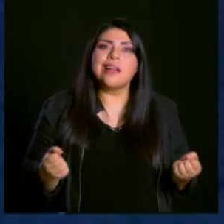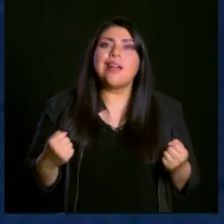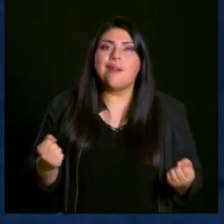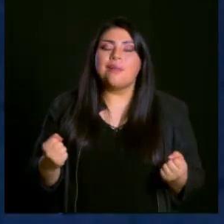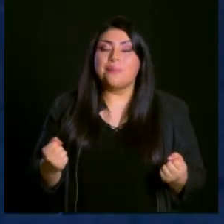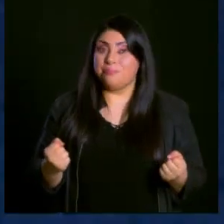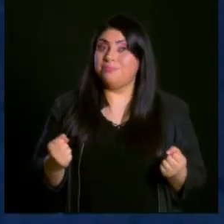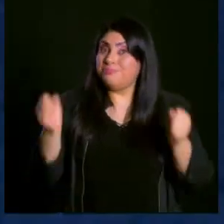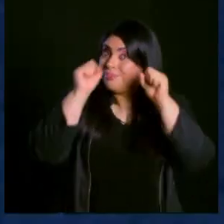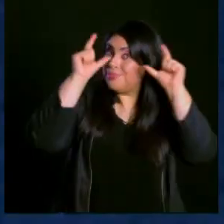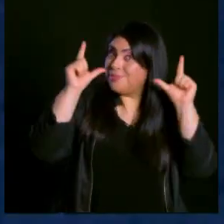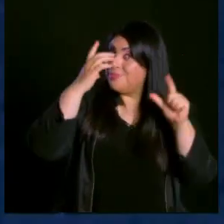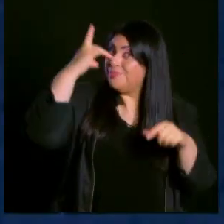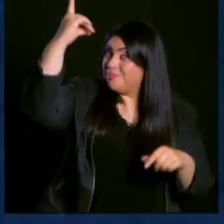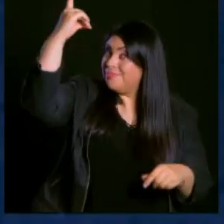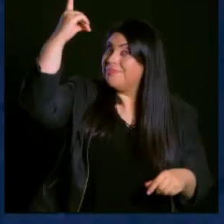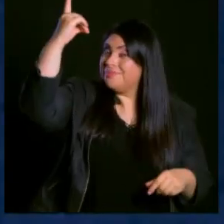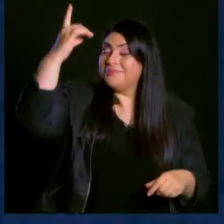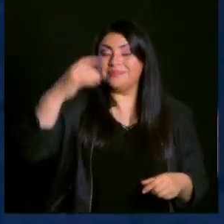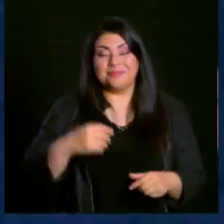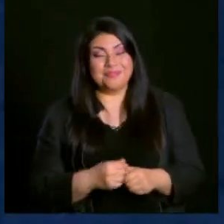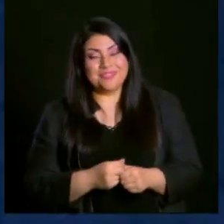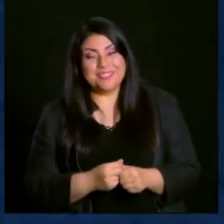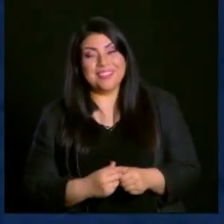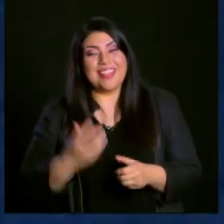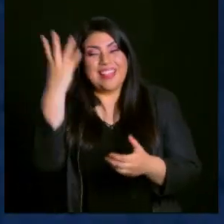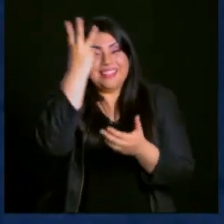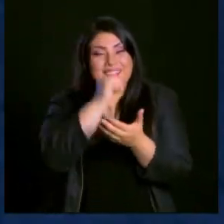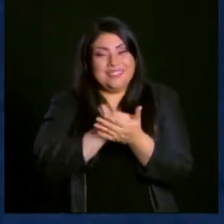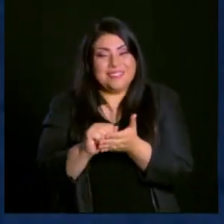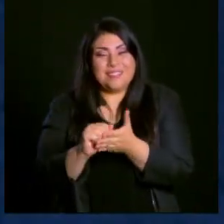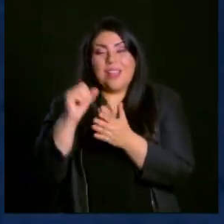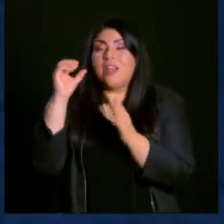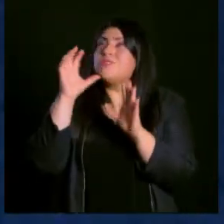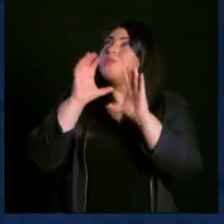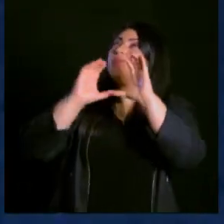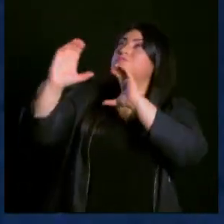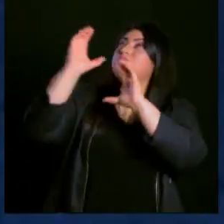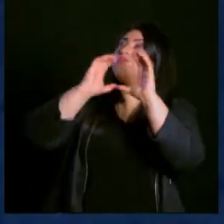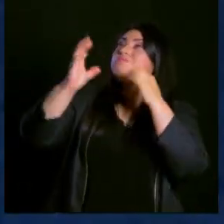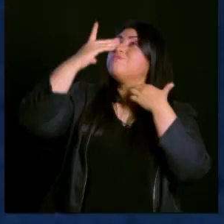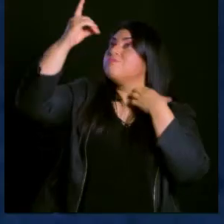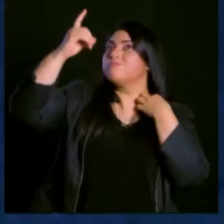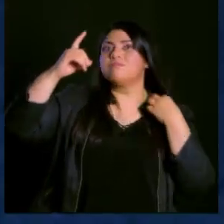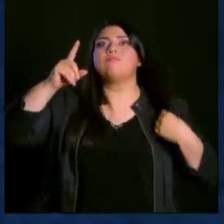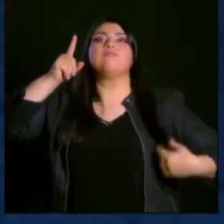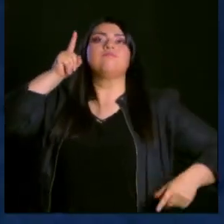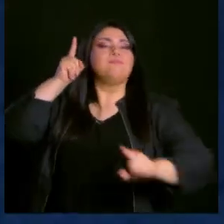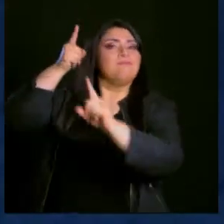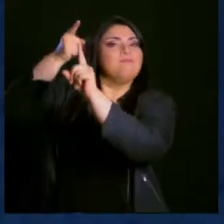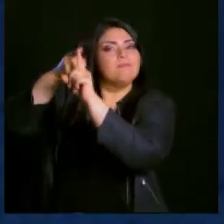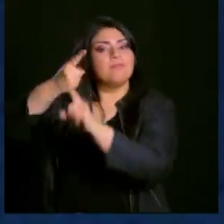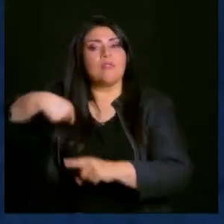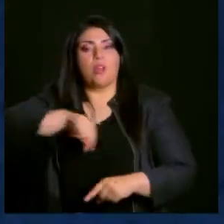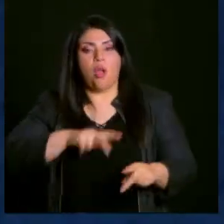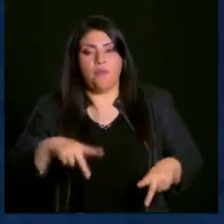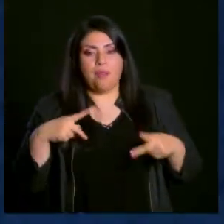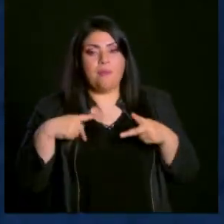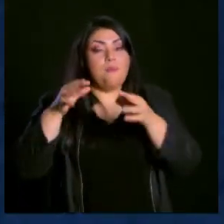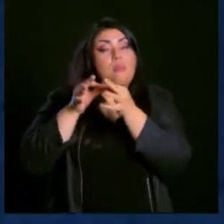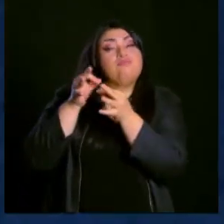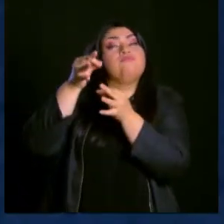es impresionante nuestro Dios de verdad el espíritu habla directamente a Dios los misterios la sabiduría para que vivamos en el futuro